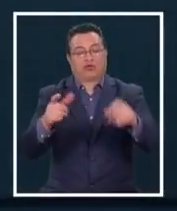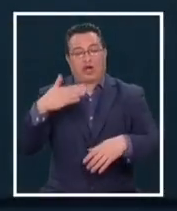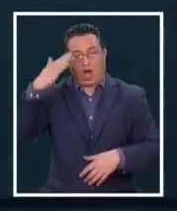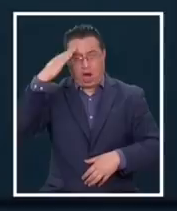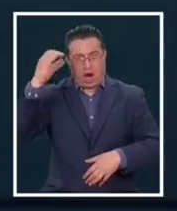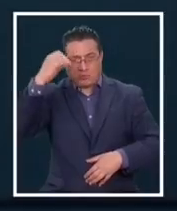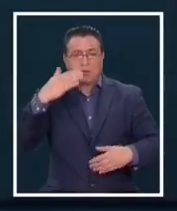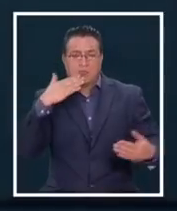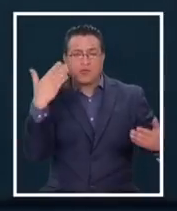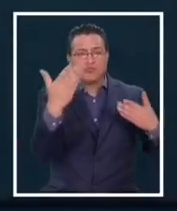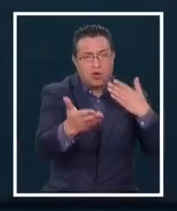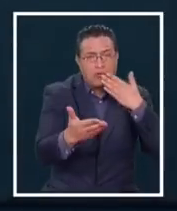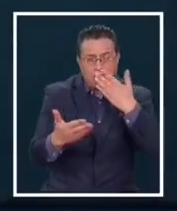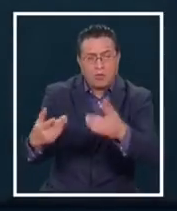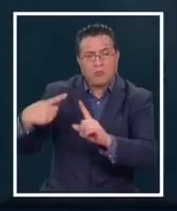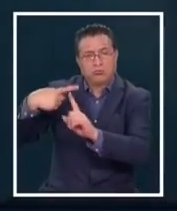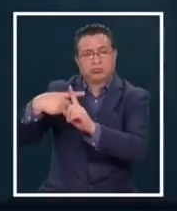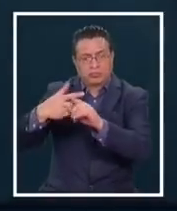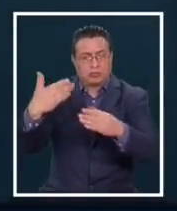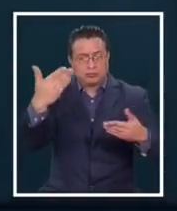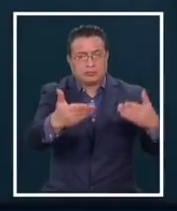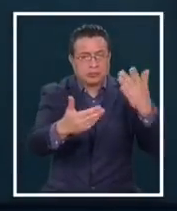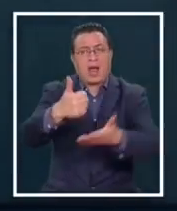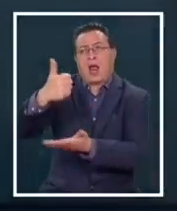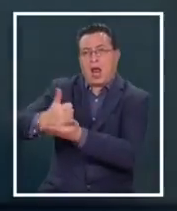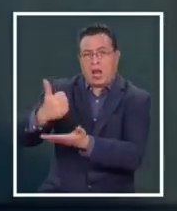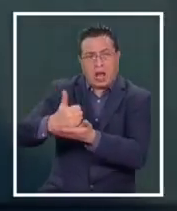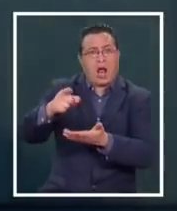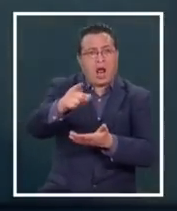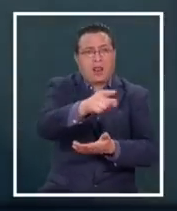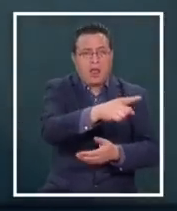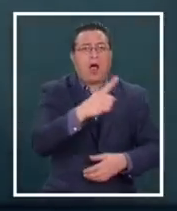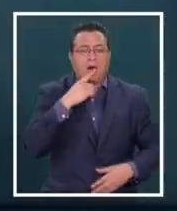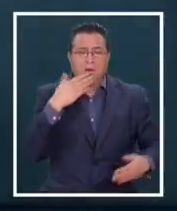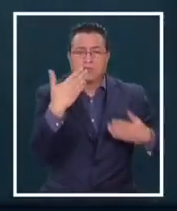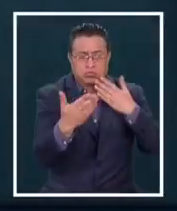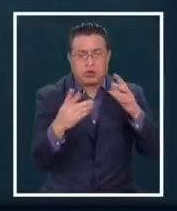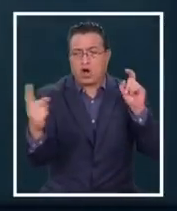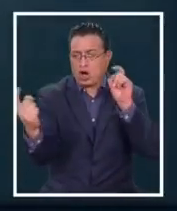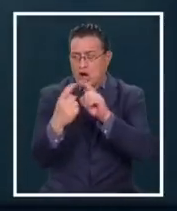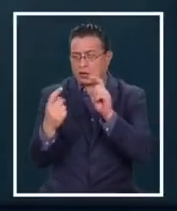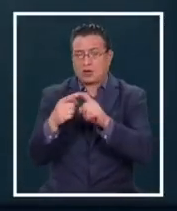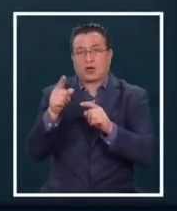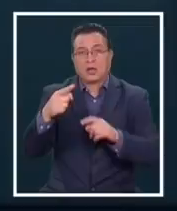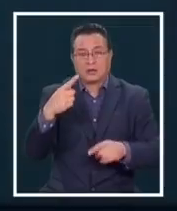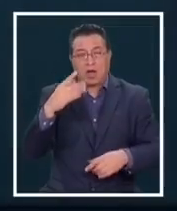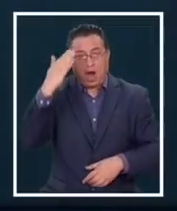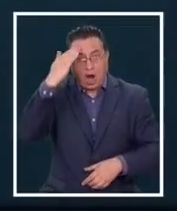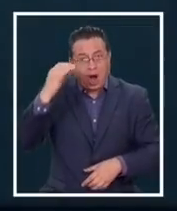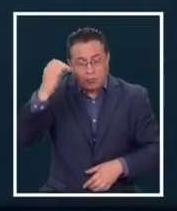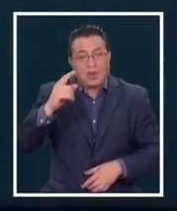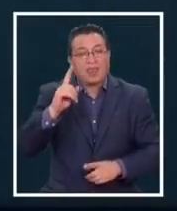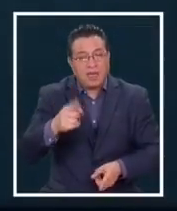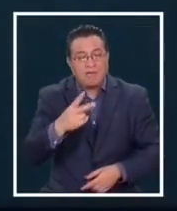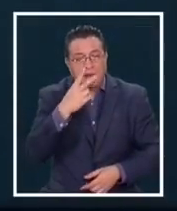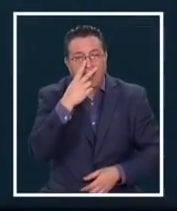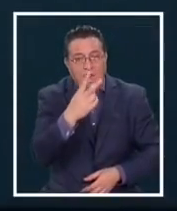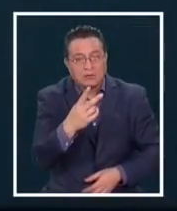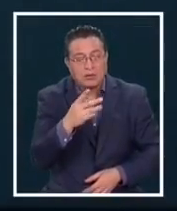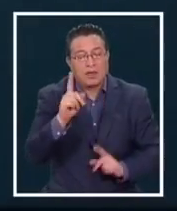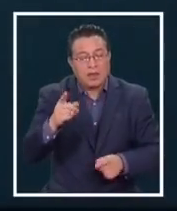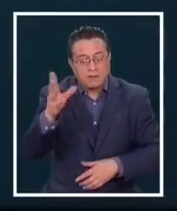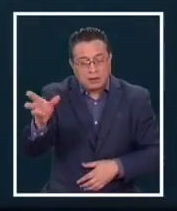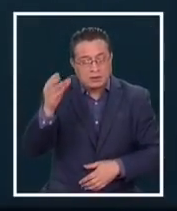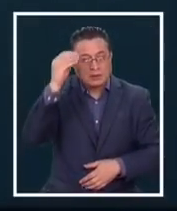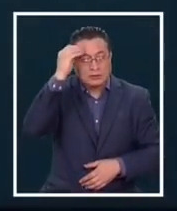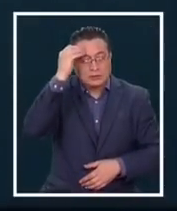opinión y que aportó, alcaldes, personas que han estado en contacto, por lo tanto, esa visión también hay que verla. Tener en cuenta que